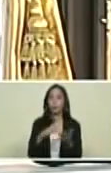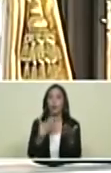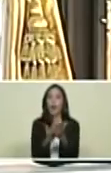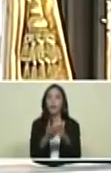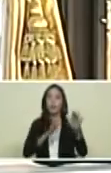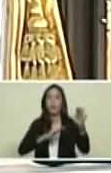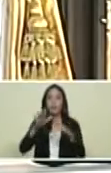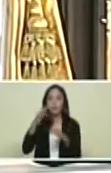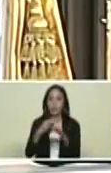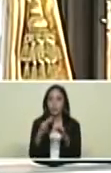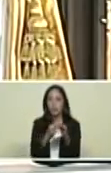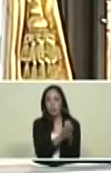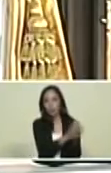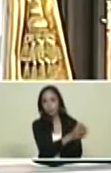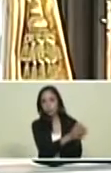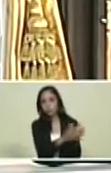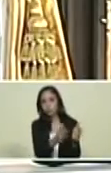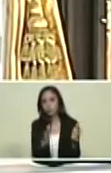de septiembre,